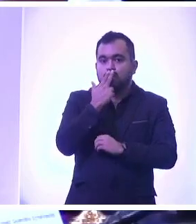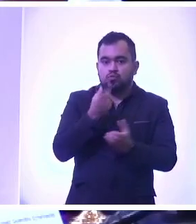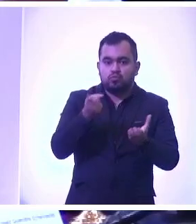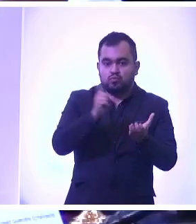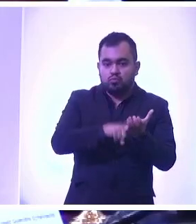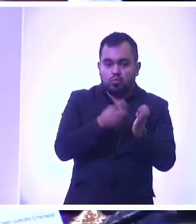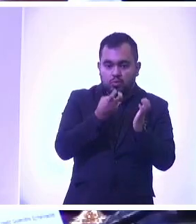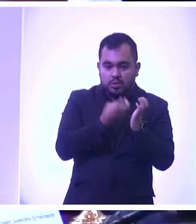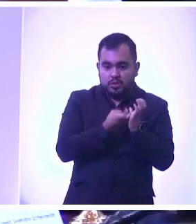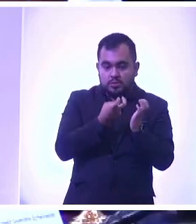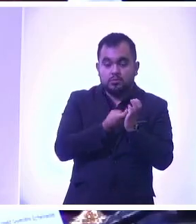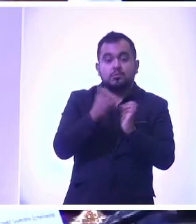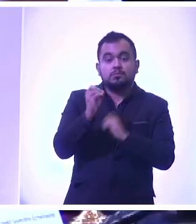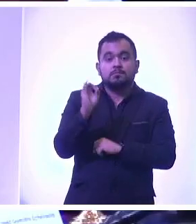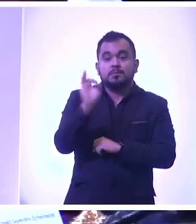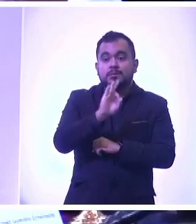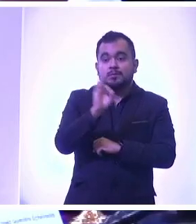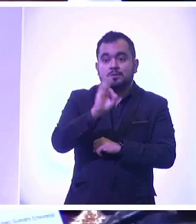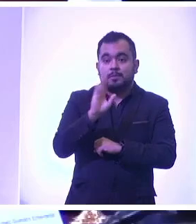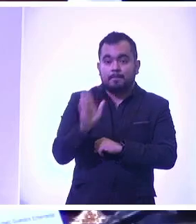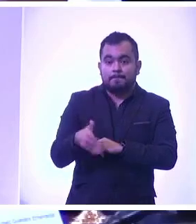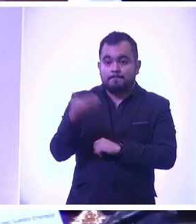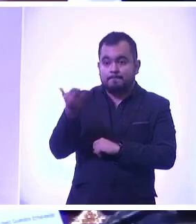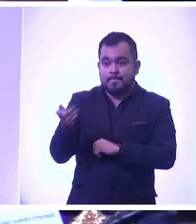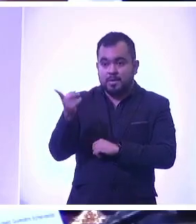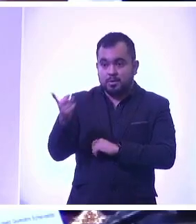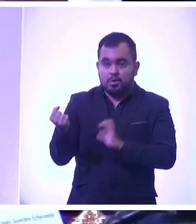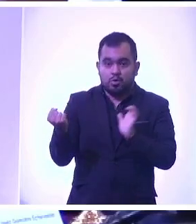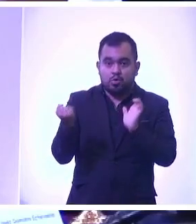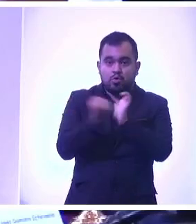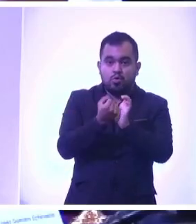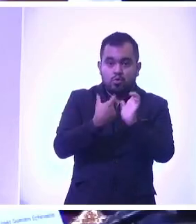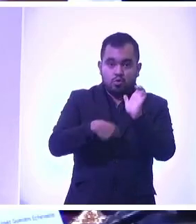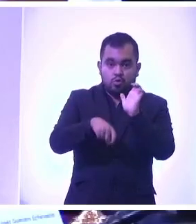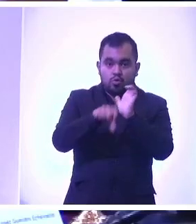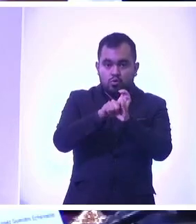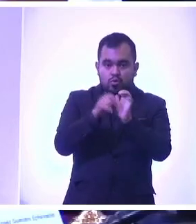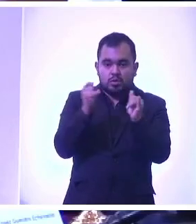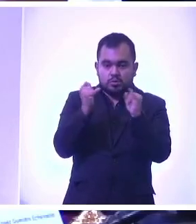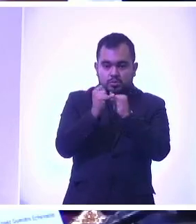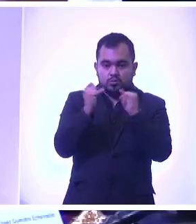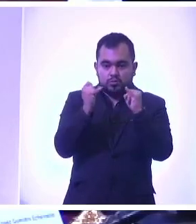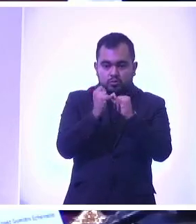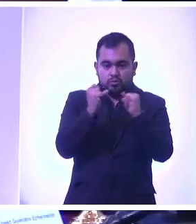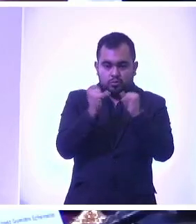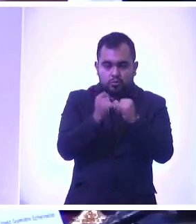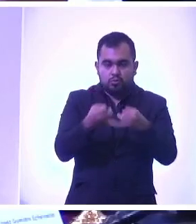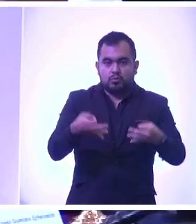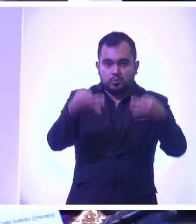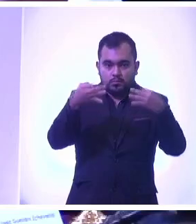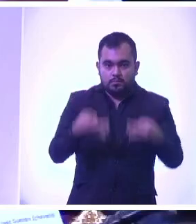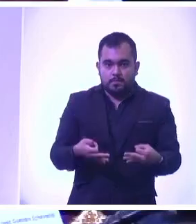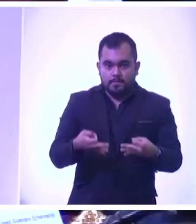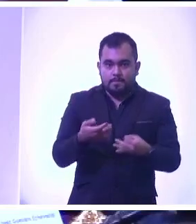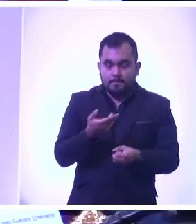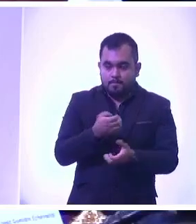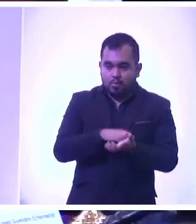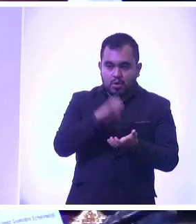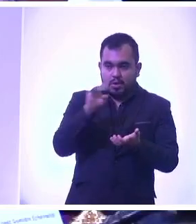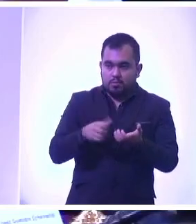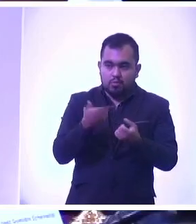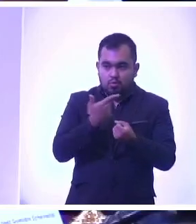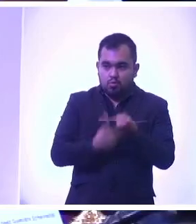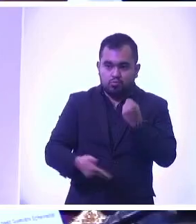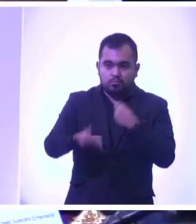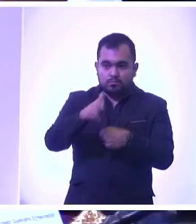tal si en algún momento dado les piden el logotipo de sus instituciones los que representen alguna institución por ejemplo la del hospital que